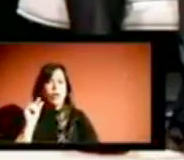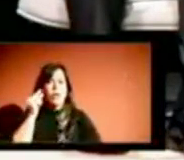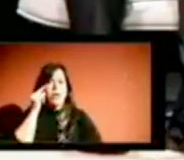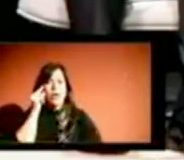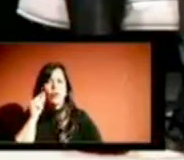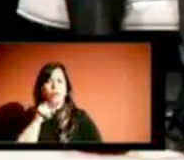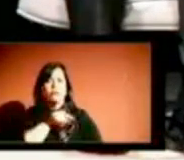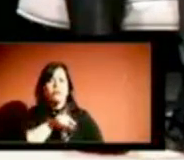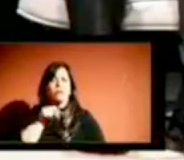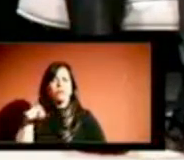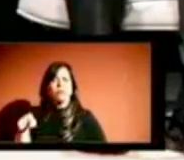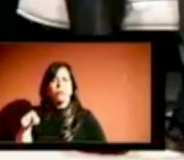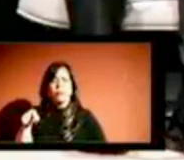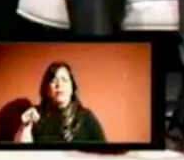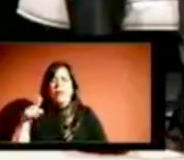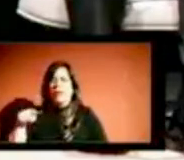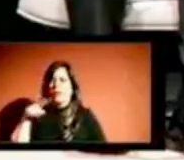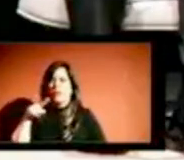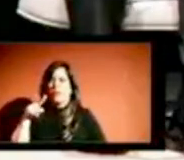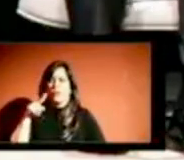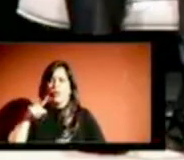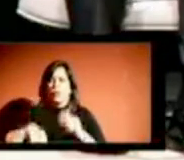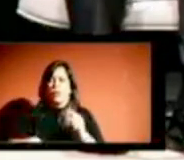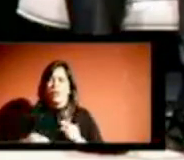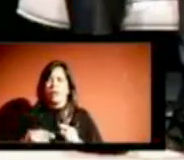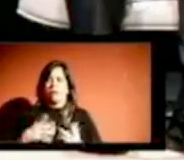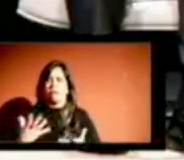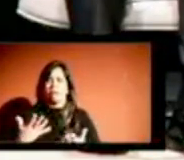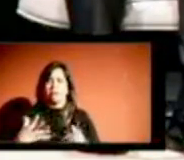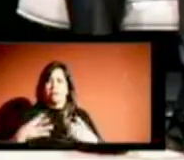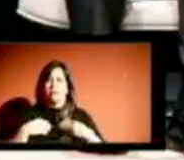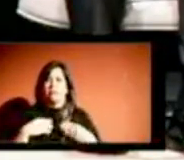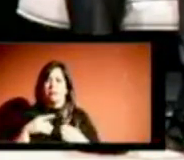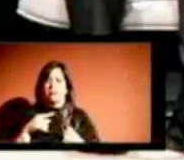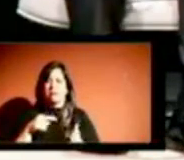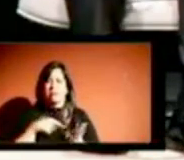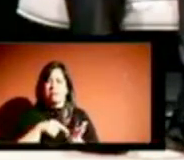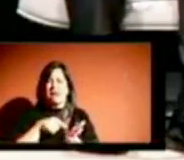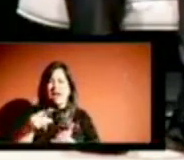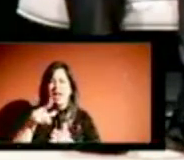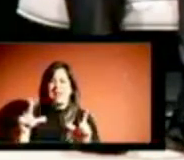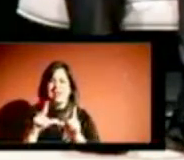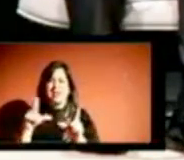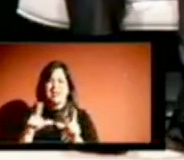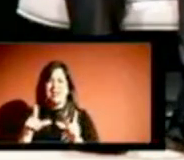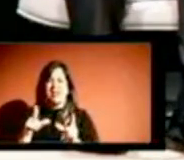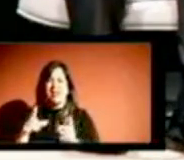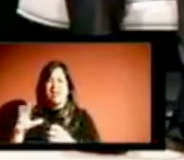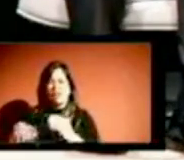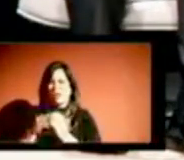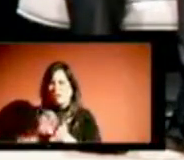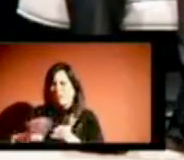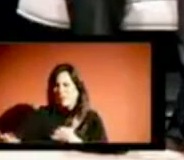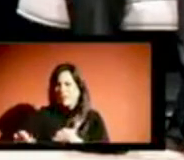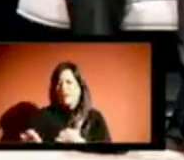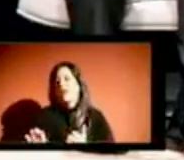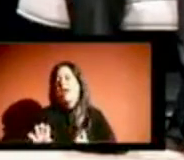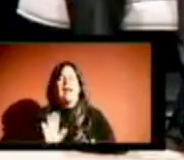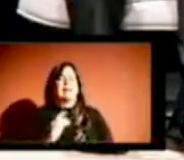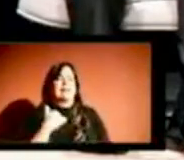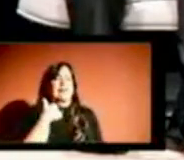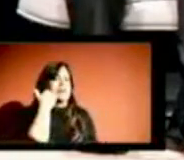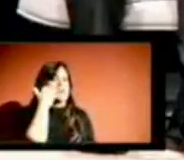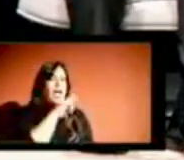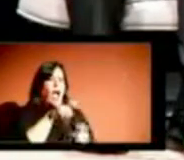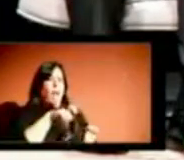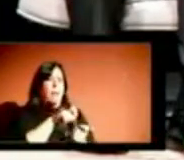a gobierno. ¿Eso no se puede eximir de que ellos no tengan que pagar esas licencias adicionales? No, no tengo el detalle sobre